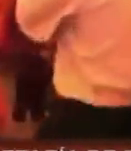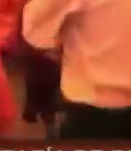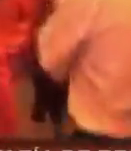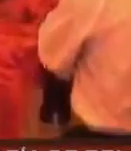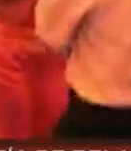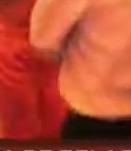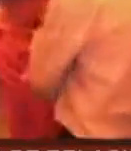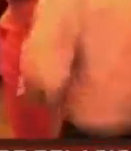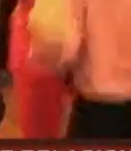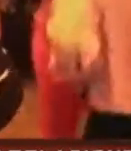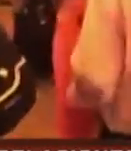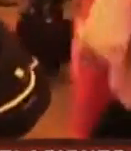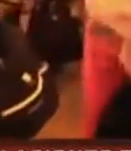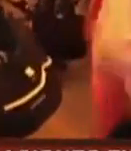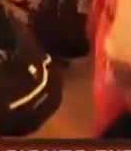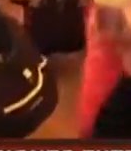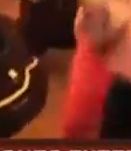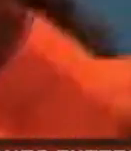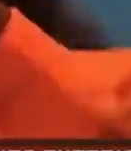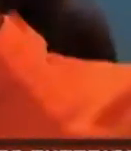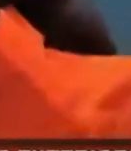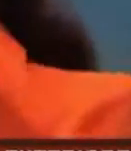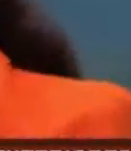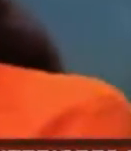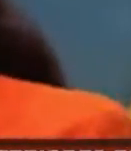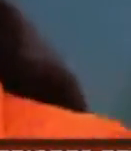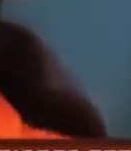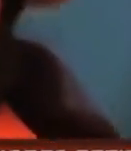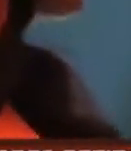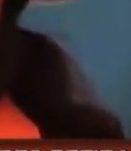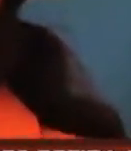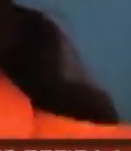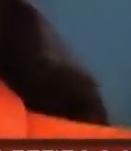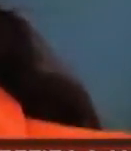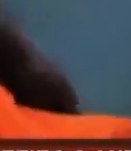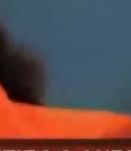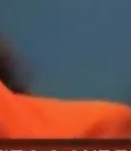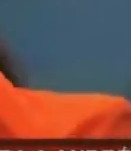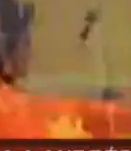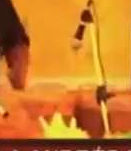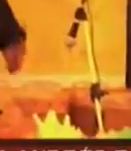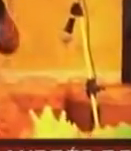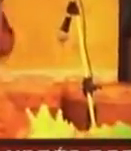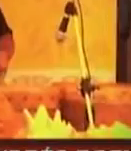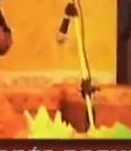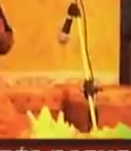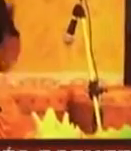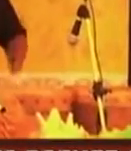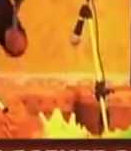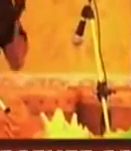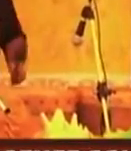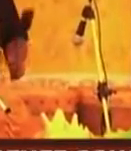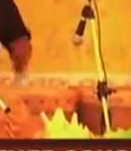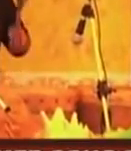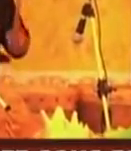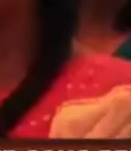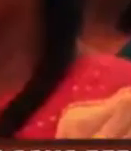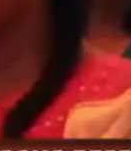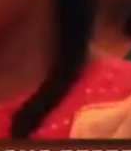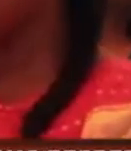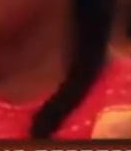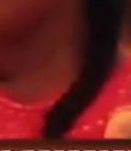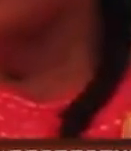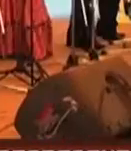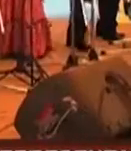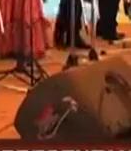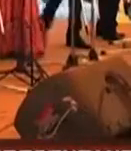y presentaciones de libro que de alguna manera académicamente lo fortalecen y hace que no sea como un proyecto a la